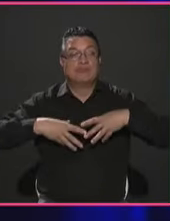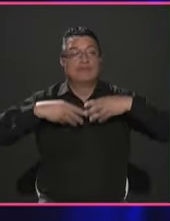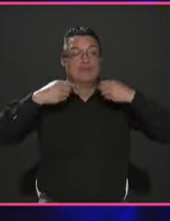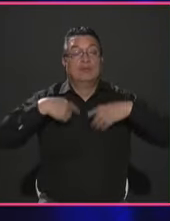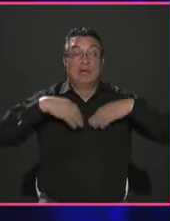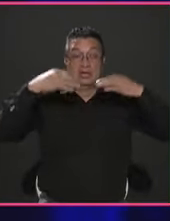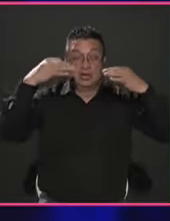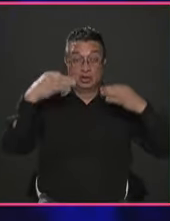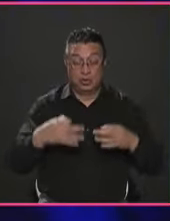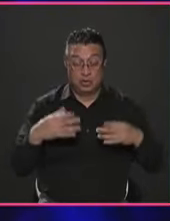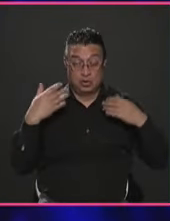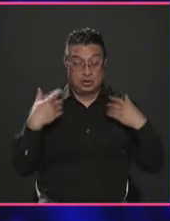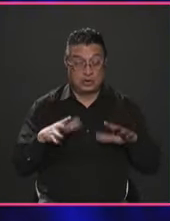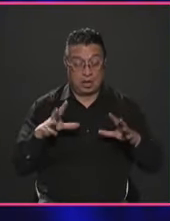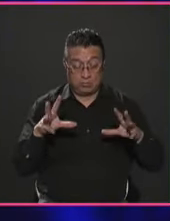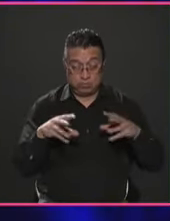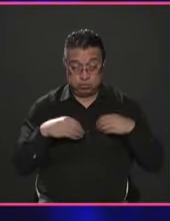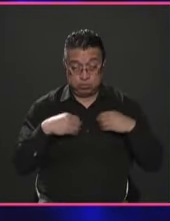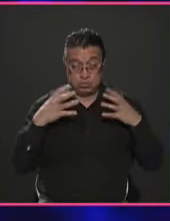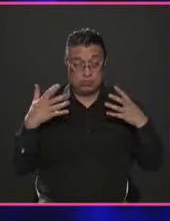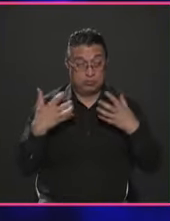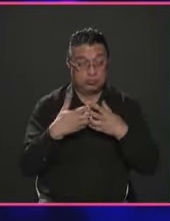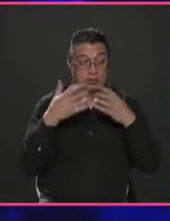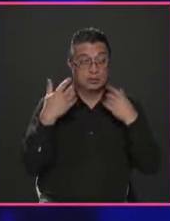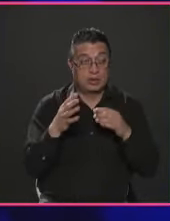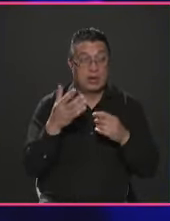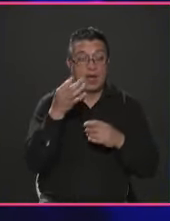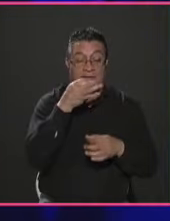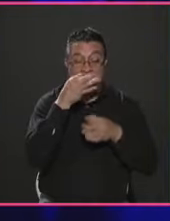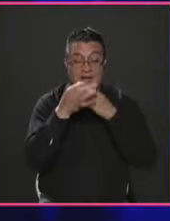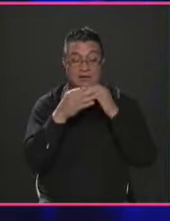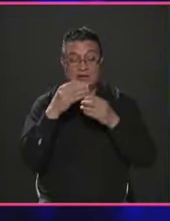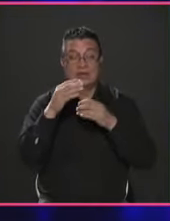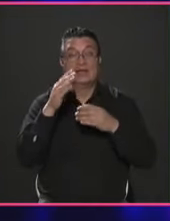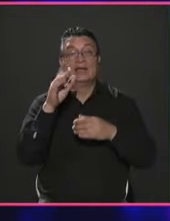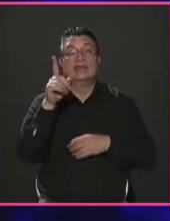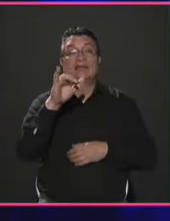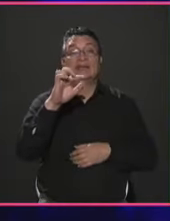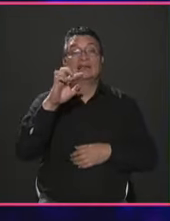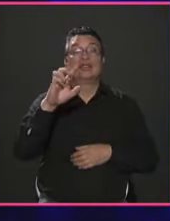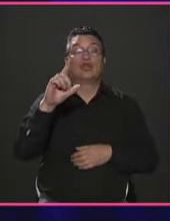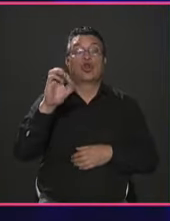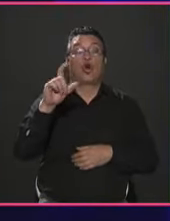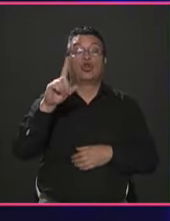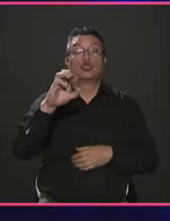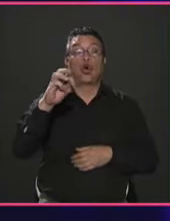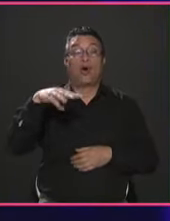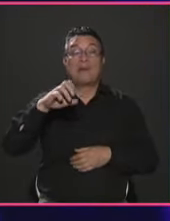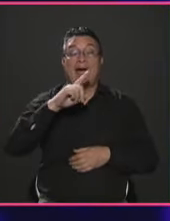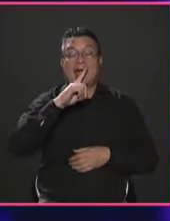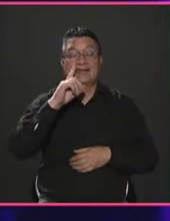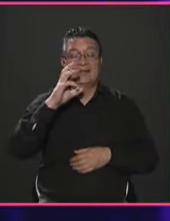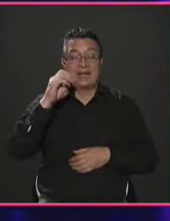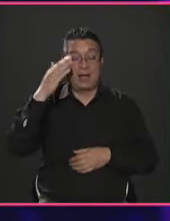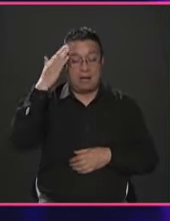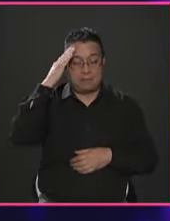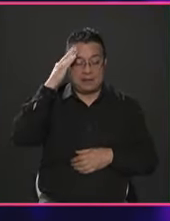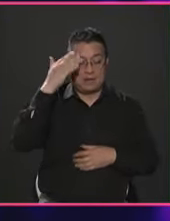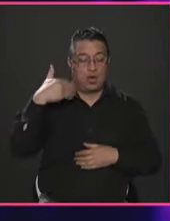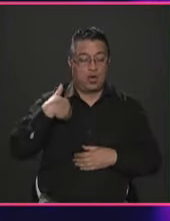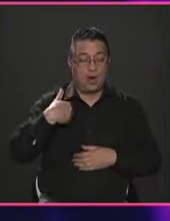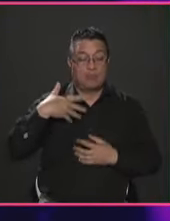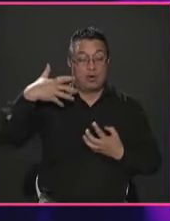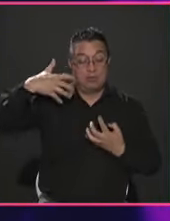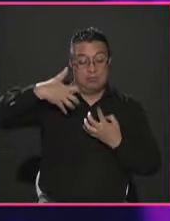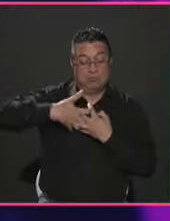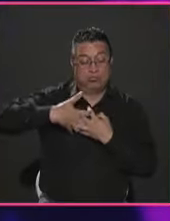seguros que hamos integrado esto En cuanto a la unidad lo llamó la unidad psicosomática de mente y cuerpo de integrar la unidad de la mente con el